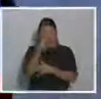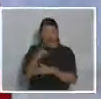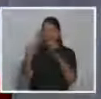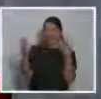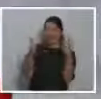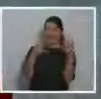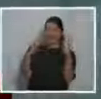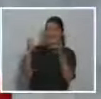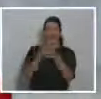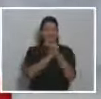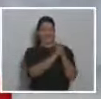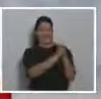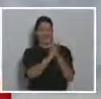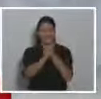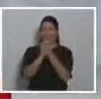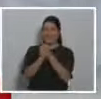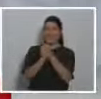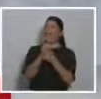¡Un millón de colones!